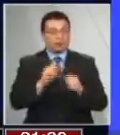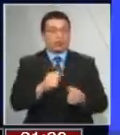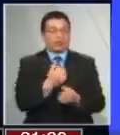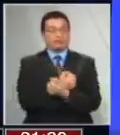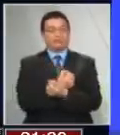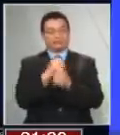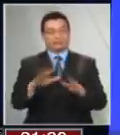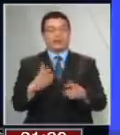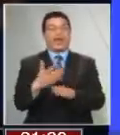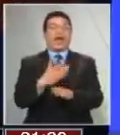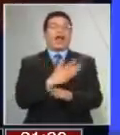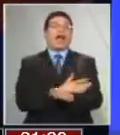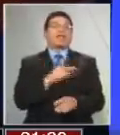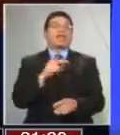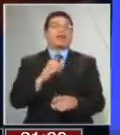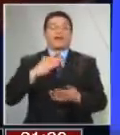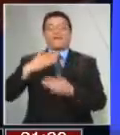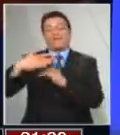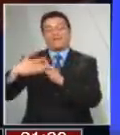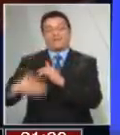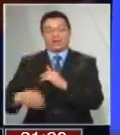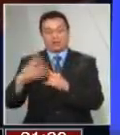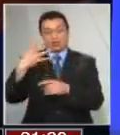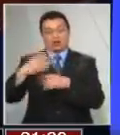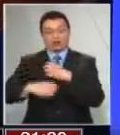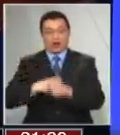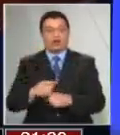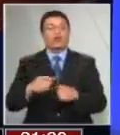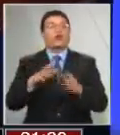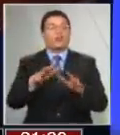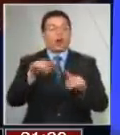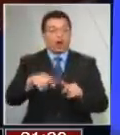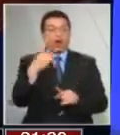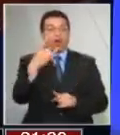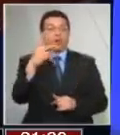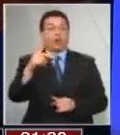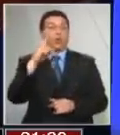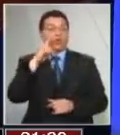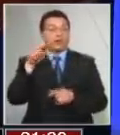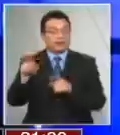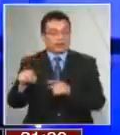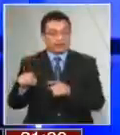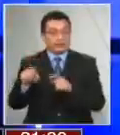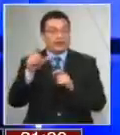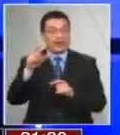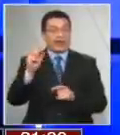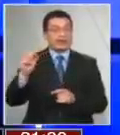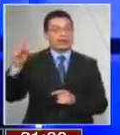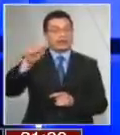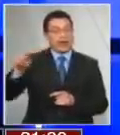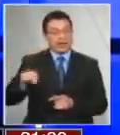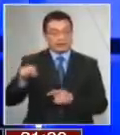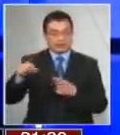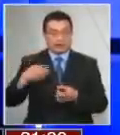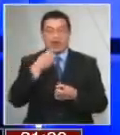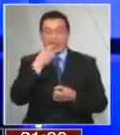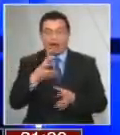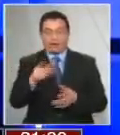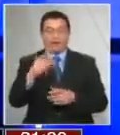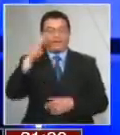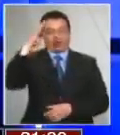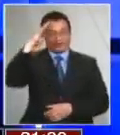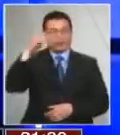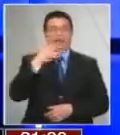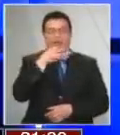cargo antes de terminar su mandato. Ahora fue el diputado UDI, José Antonio Kast, quien dijo que Bachelet deberá decidir